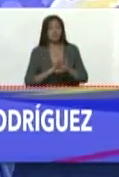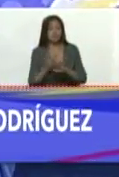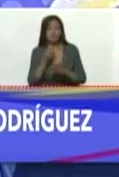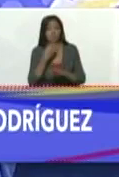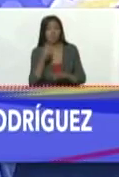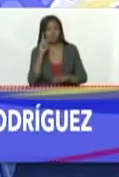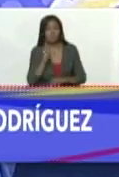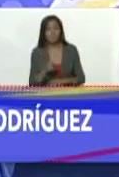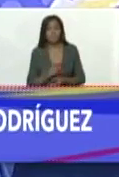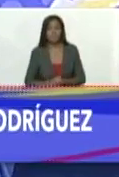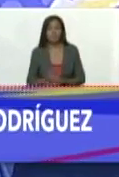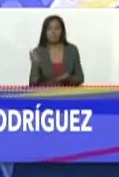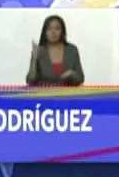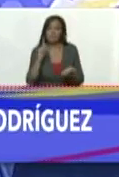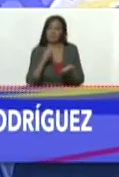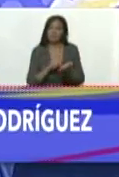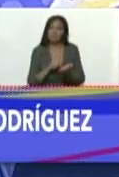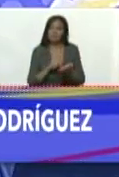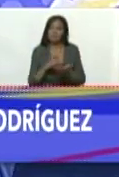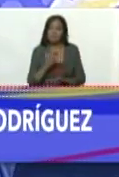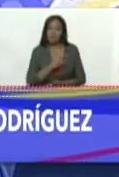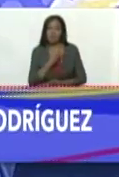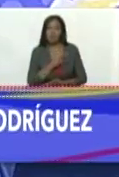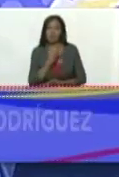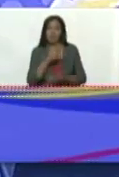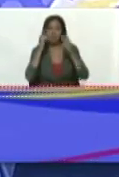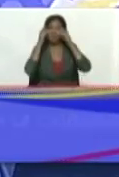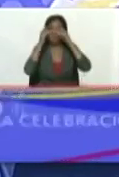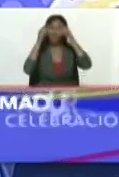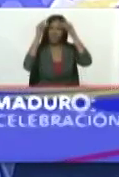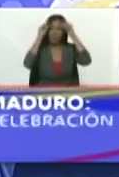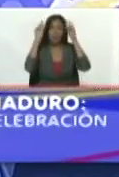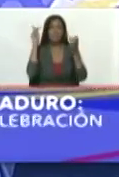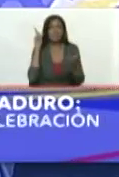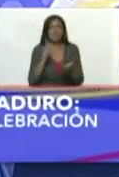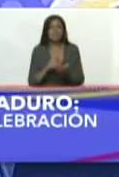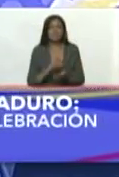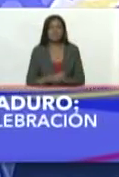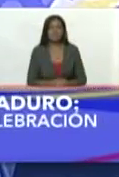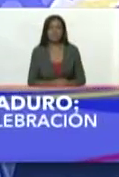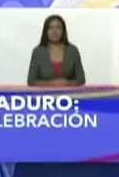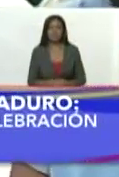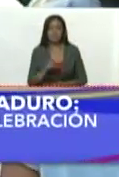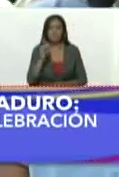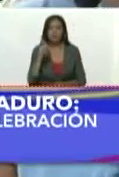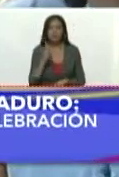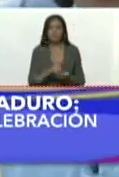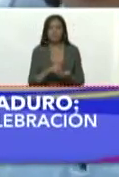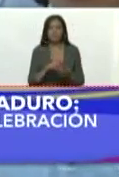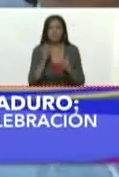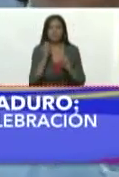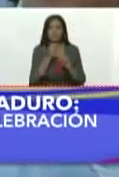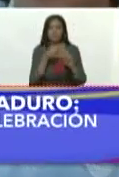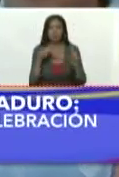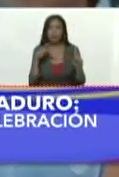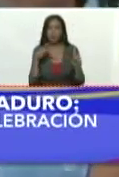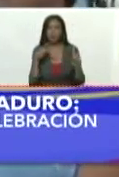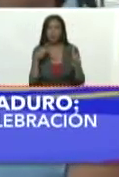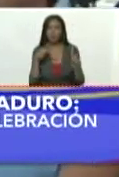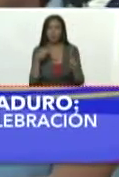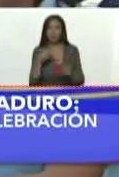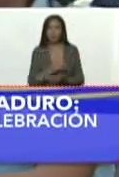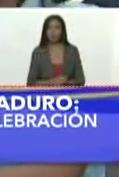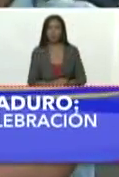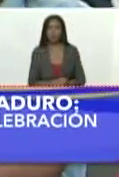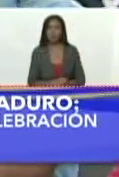y también están presentes la Universidad Simón Rodríguez y la Universidad Pedagógica Samuel